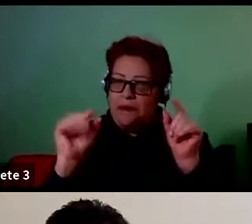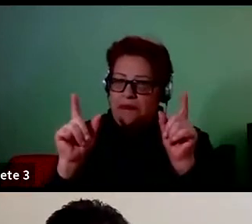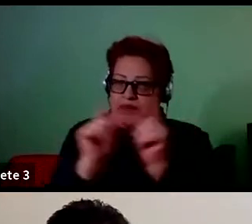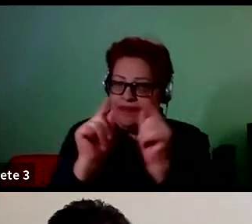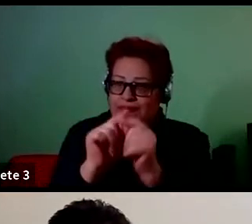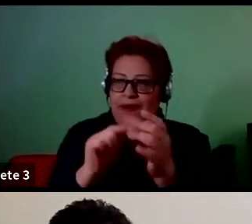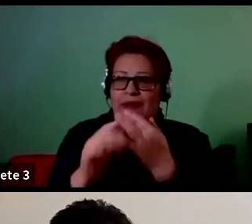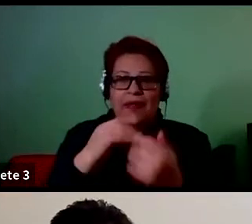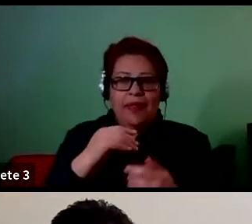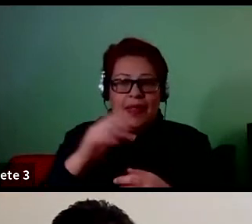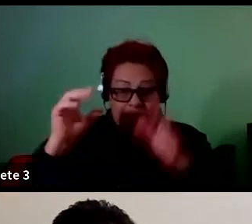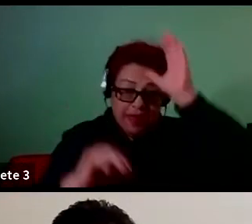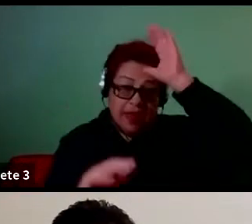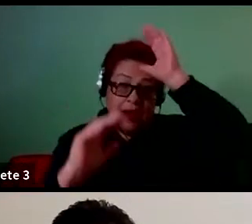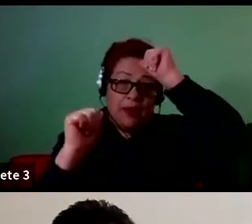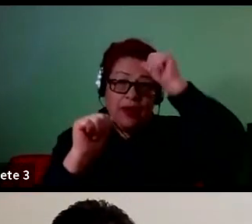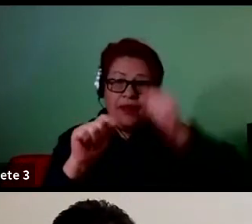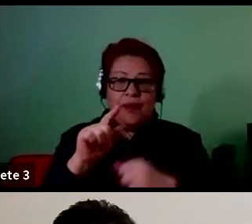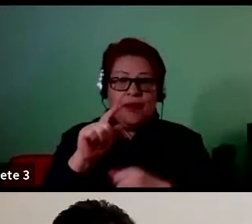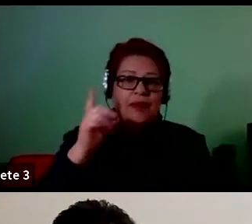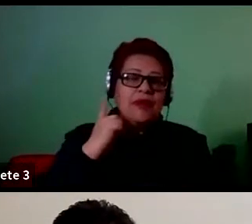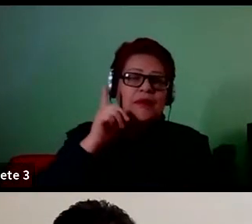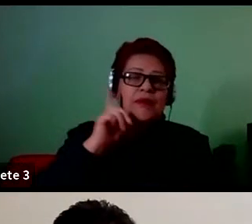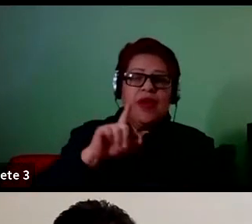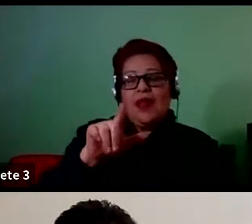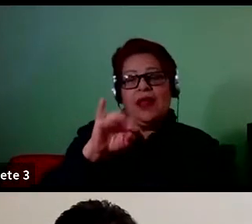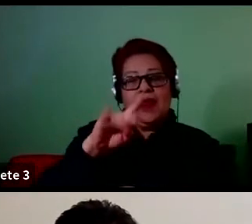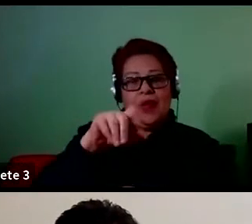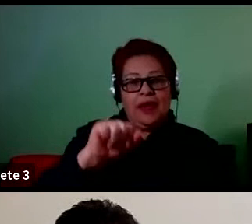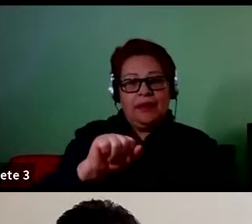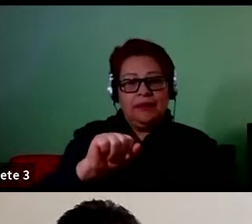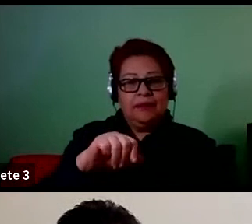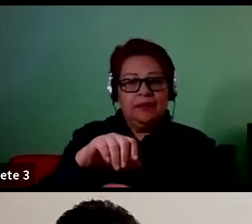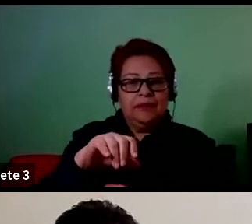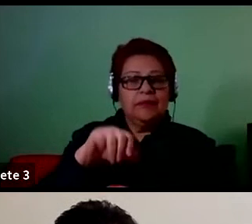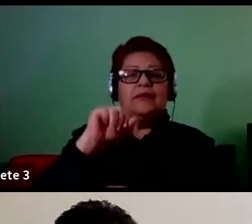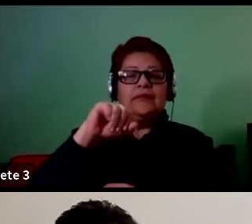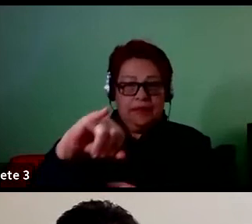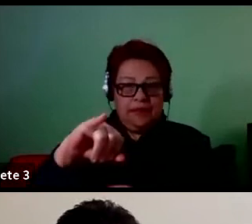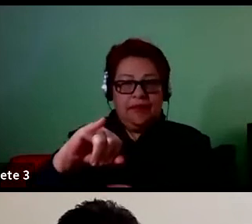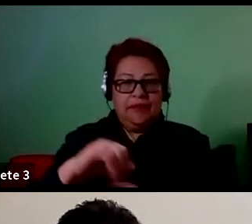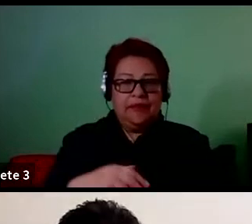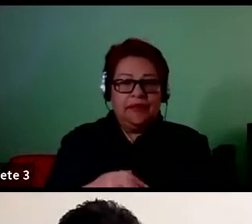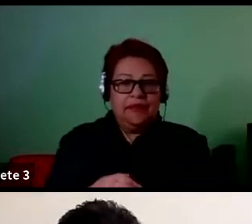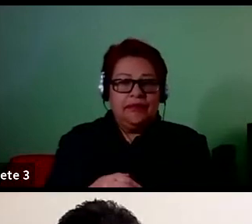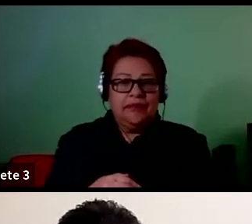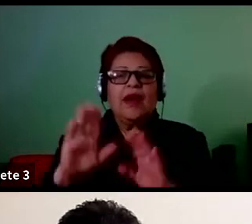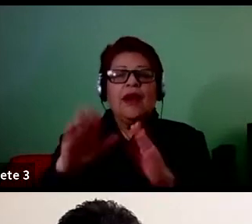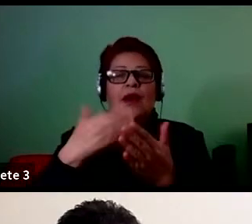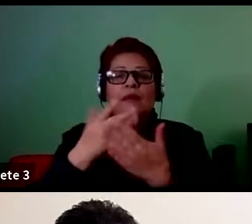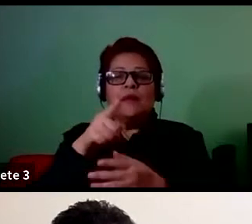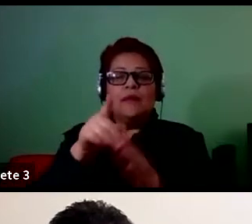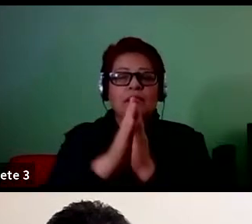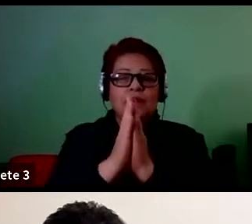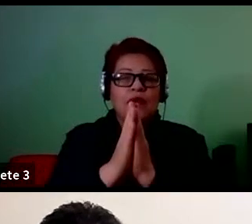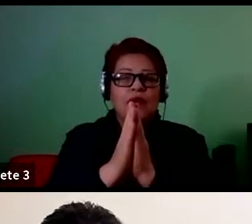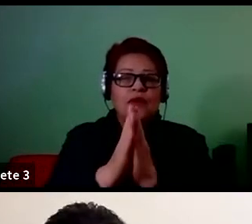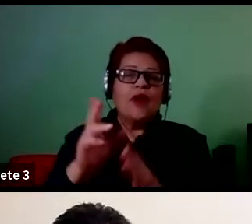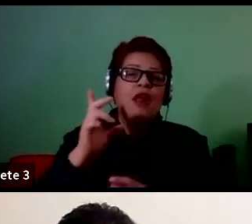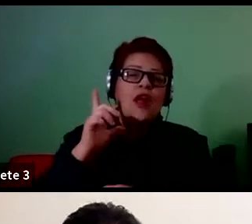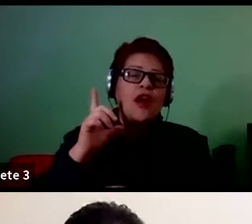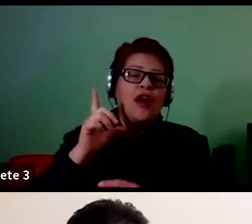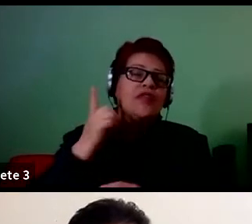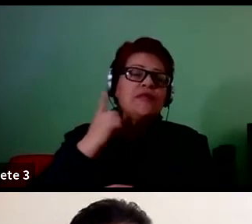acuerdo, diputada Lilia? ¿Sí? Muy bien. Va. Entonces le pediría al diputado Lobo